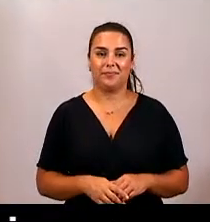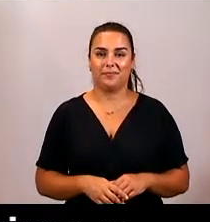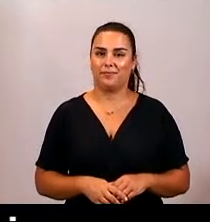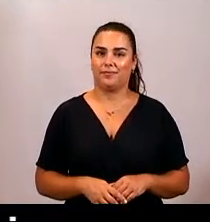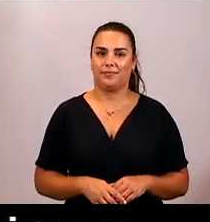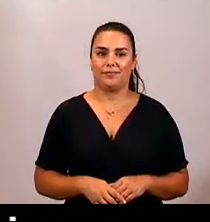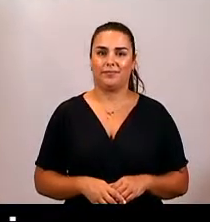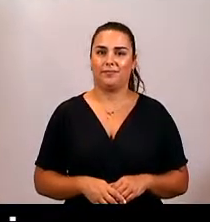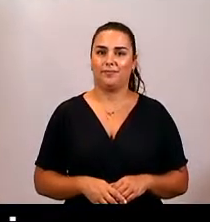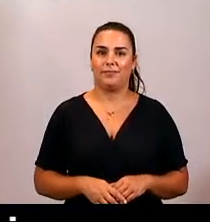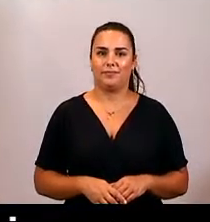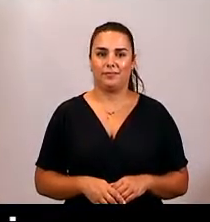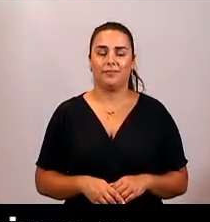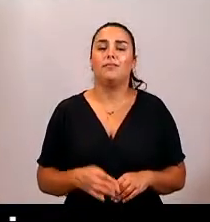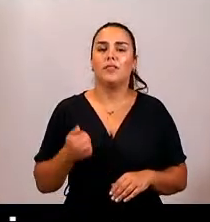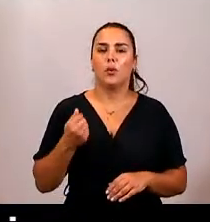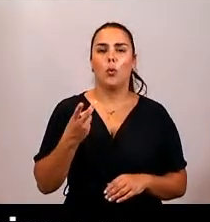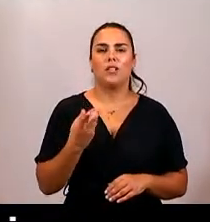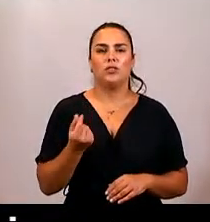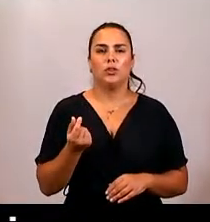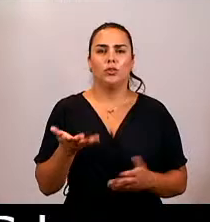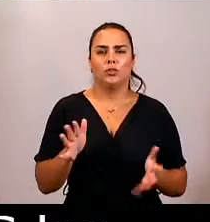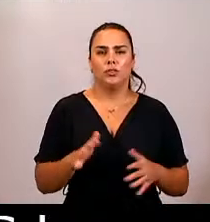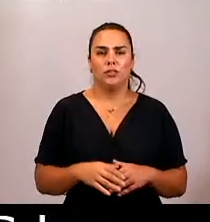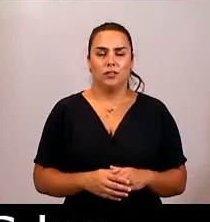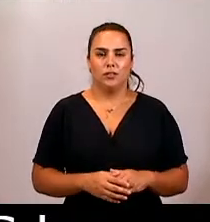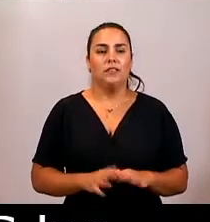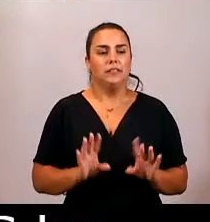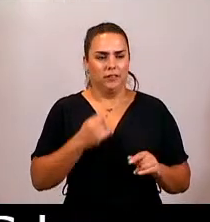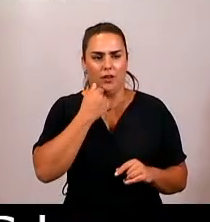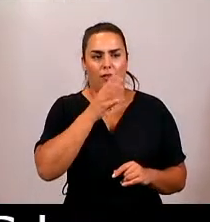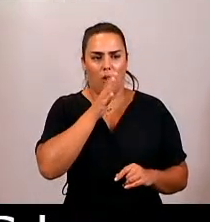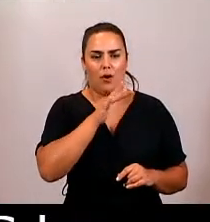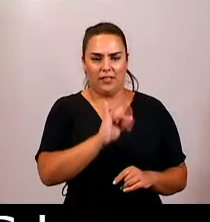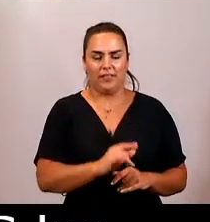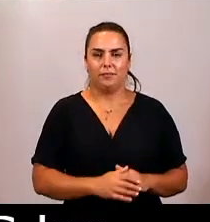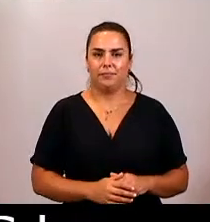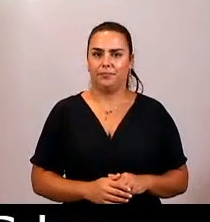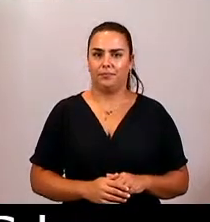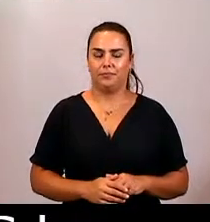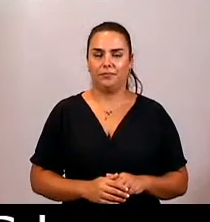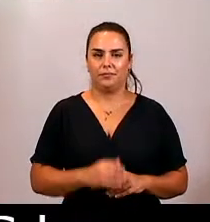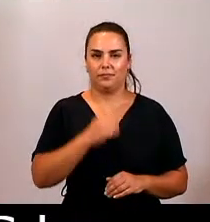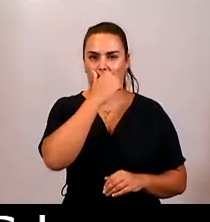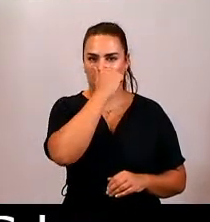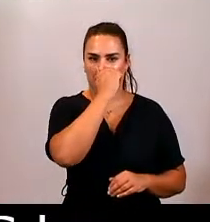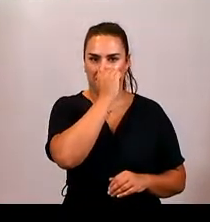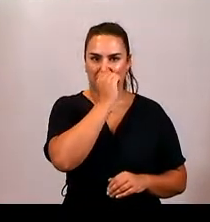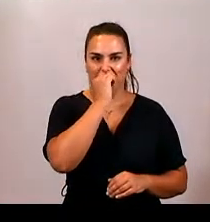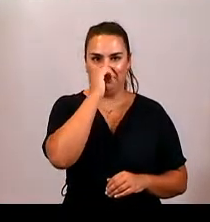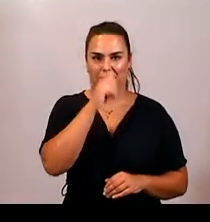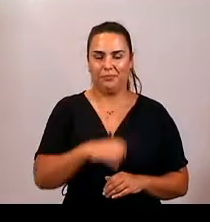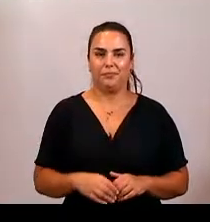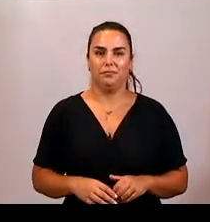¿Y para cuánto se ha para esas ayudas? Sí, se lo digo ahora mismo. Un segundito.